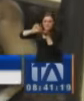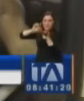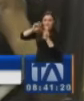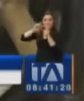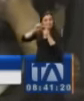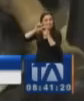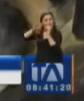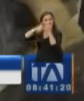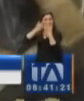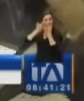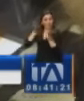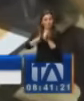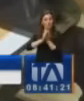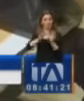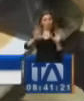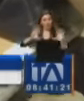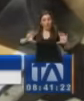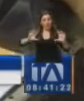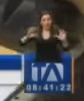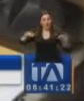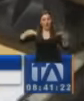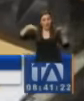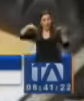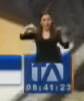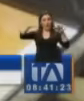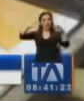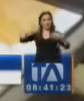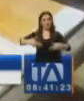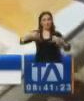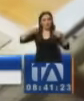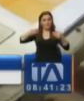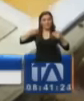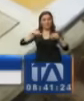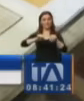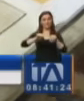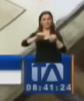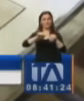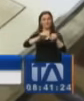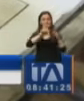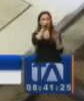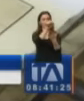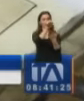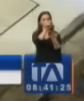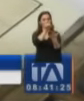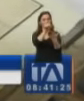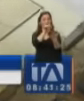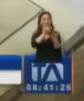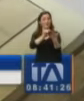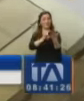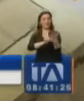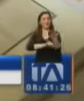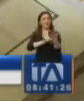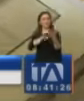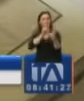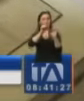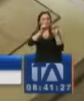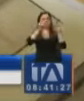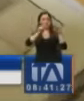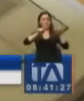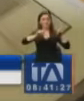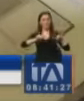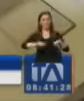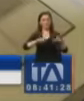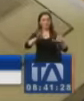con... en donde estaba excavado el grabado, y de ahí